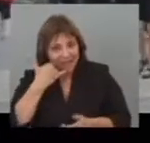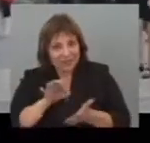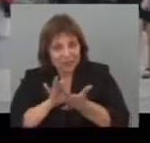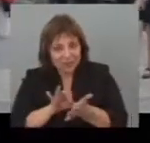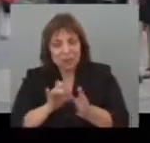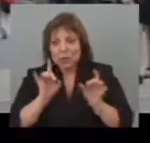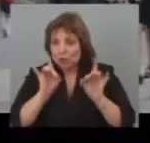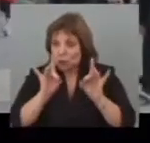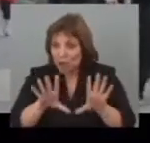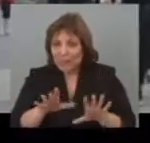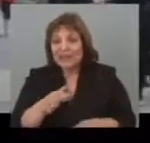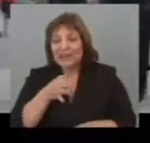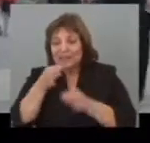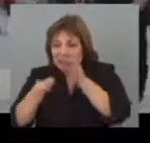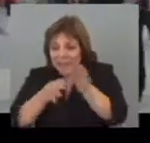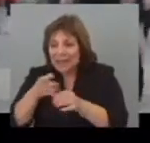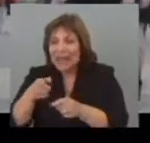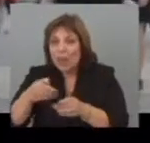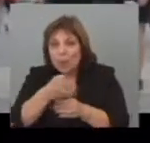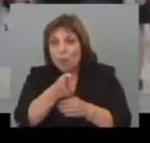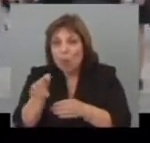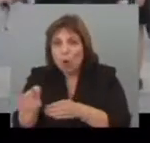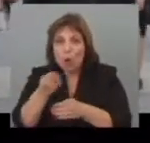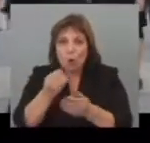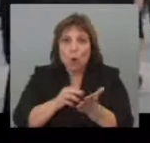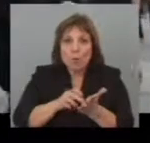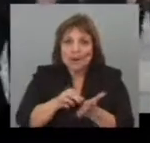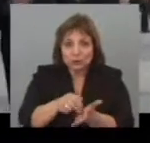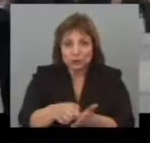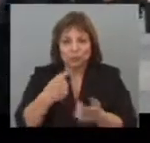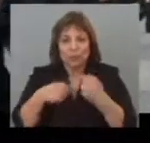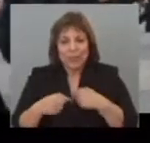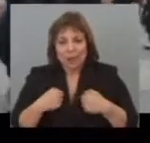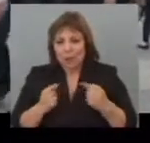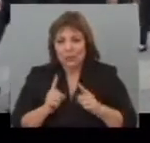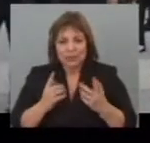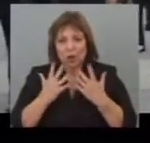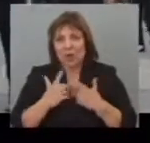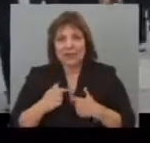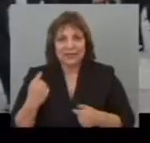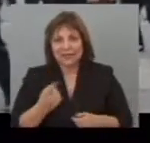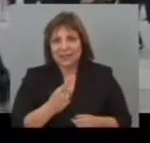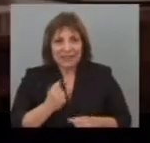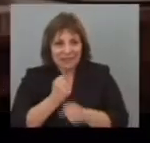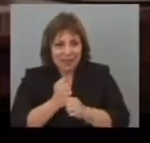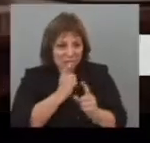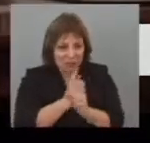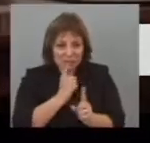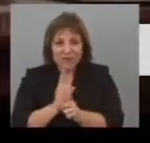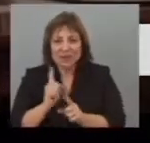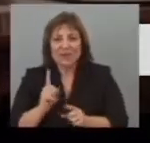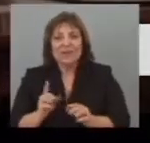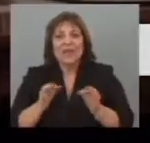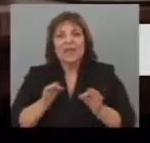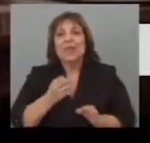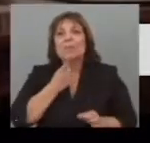pero solamente para asesorar a las mujeres. Nosotros no somos una organización que trabaja con las víctimas, somos una organización de